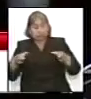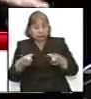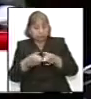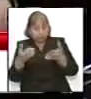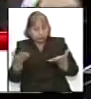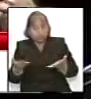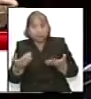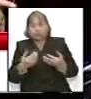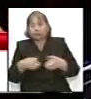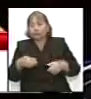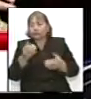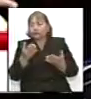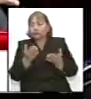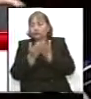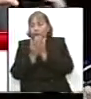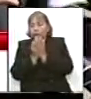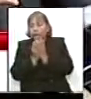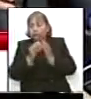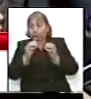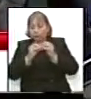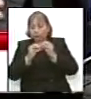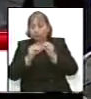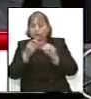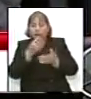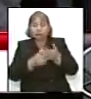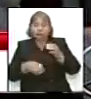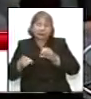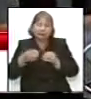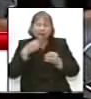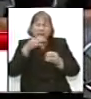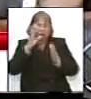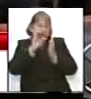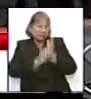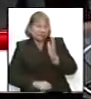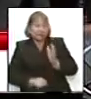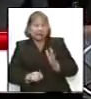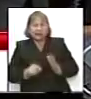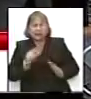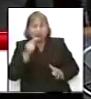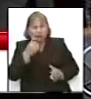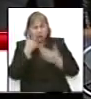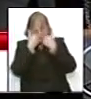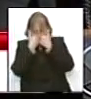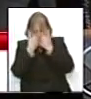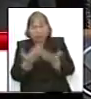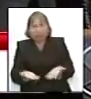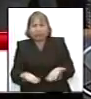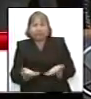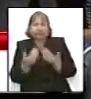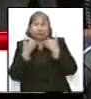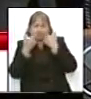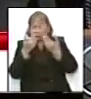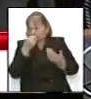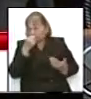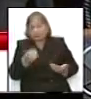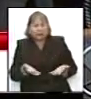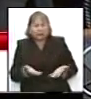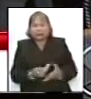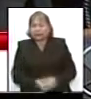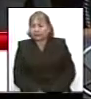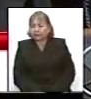que están en la Comisión de Educación, a ver qué cosas pueden hacer. O sea, mezquindad absoluta, qué vergüenza realmente, hay que ser bien pobre